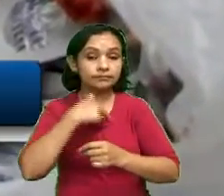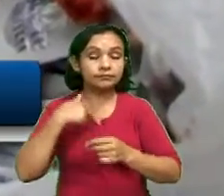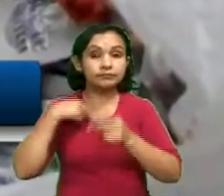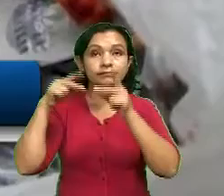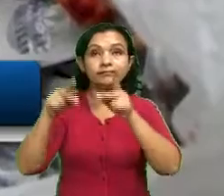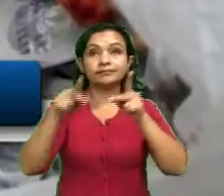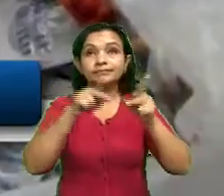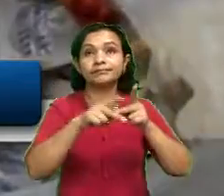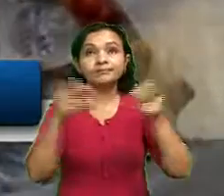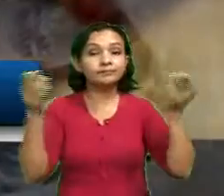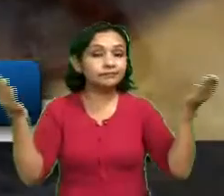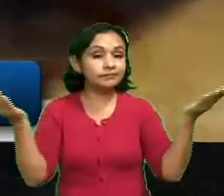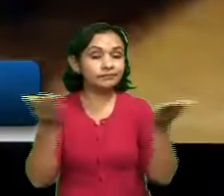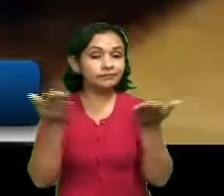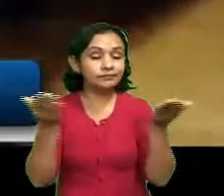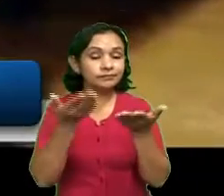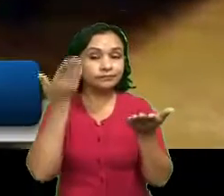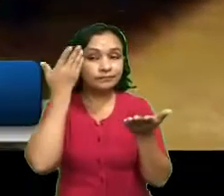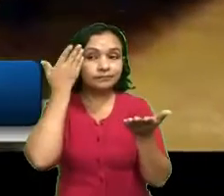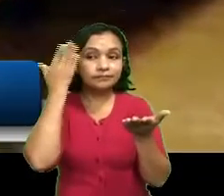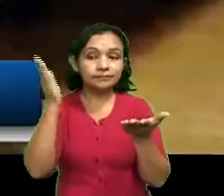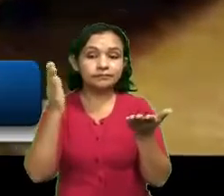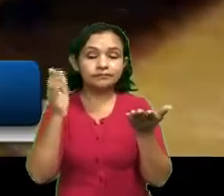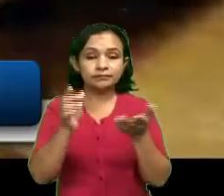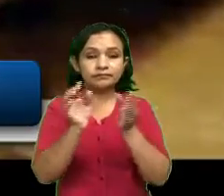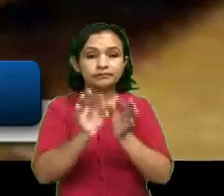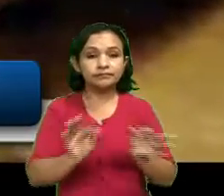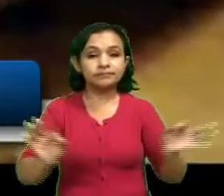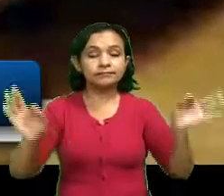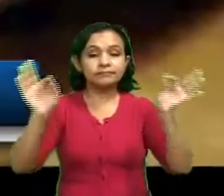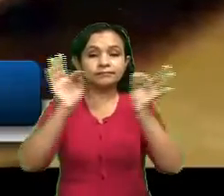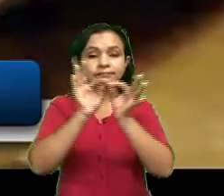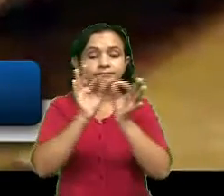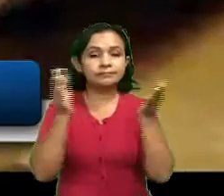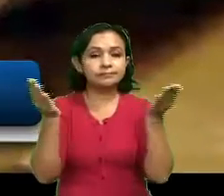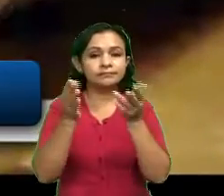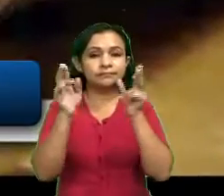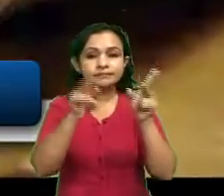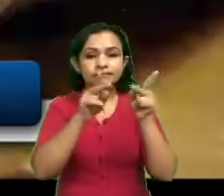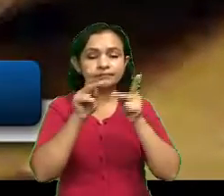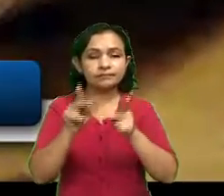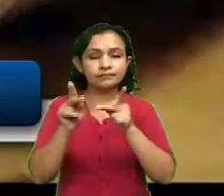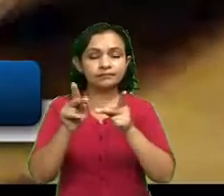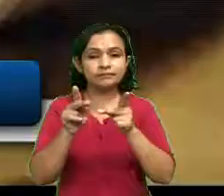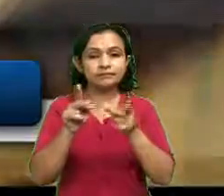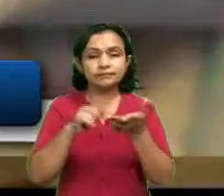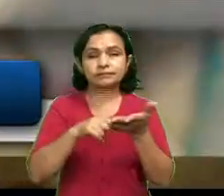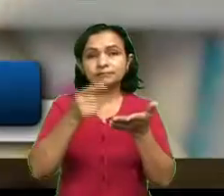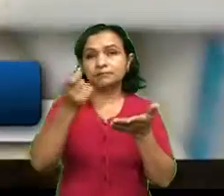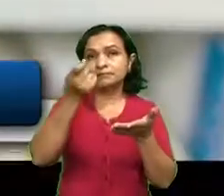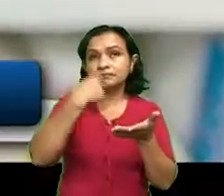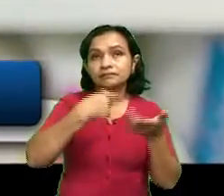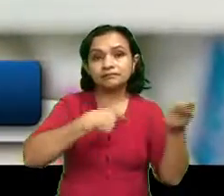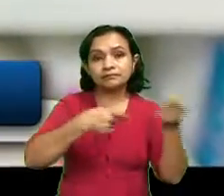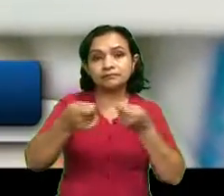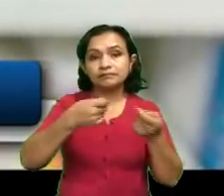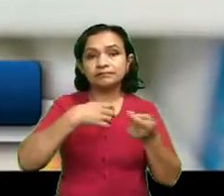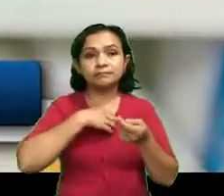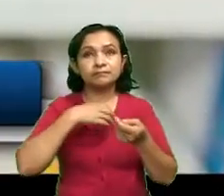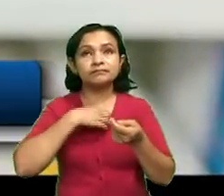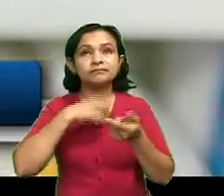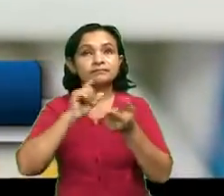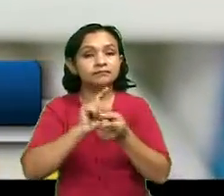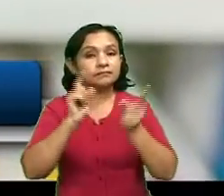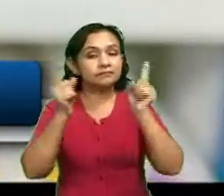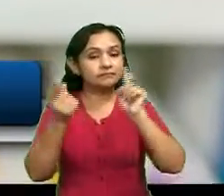Ahora, por ejemplo, ¿cómo puede saber eso que usted dice? Es importante lo que usted dice, que muchas veces los farmacéuticos, los dueños de farmacia,